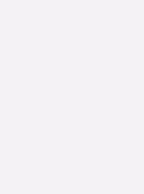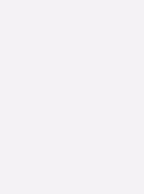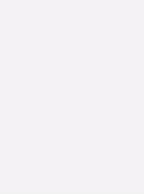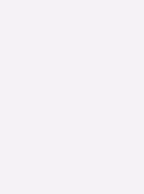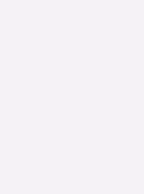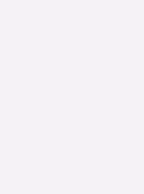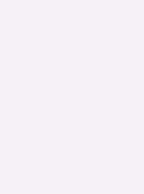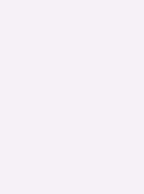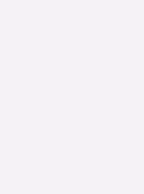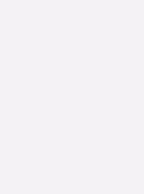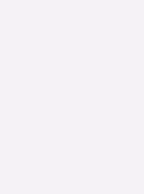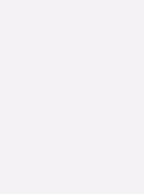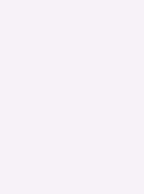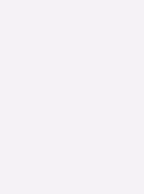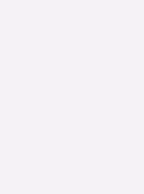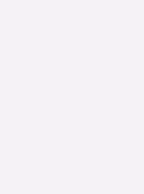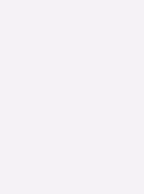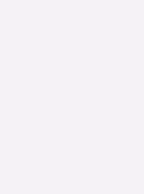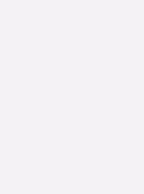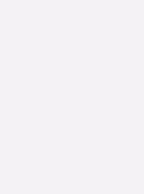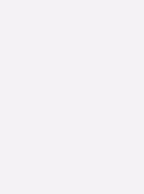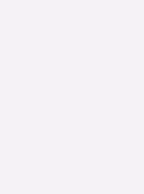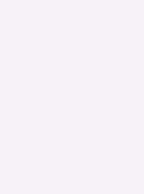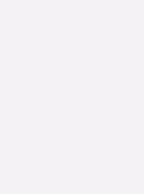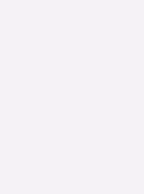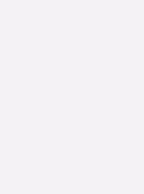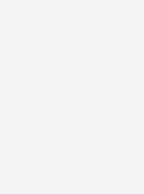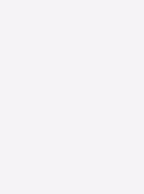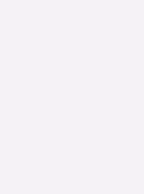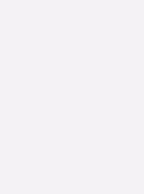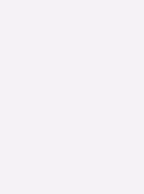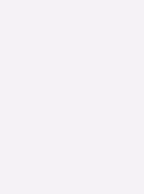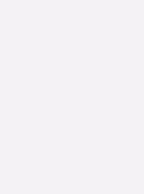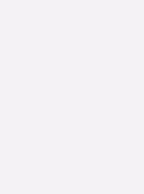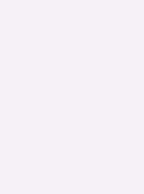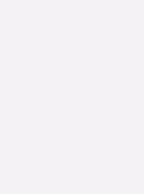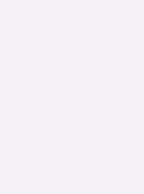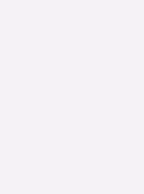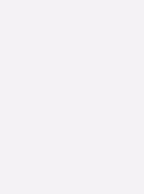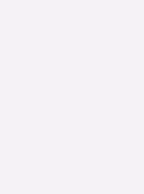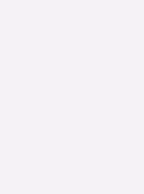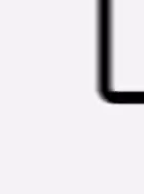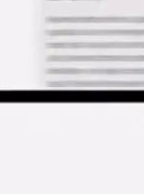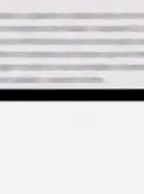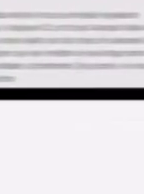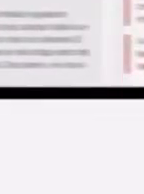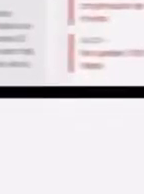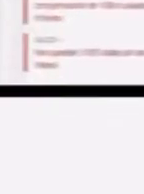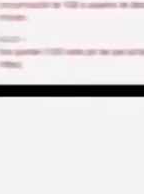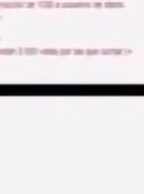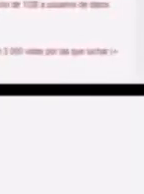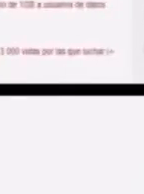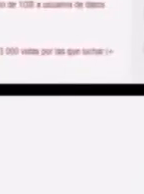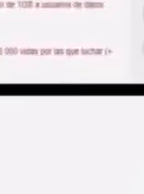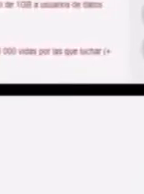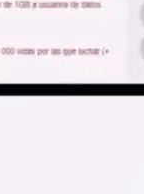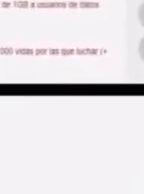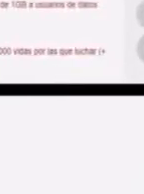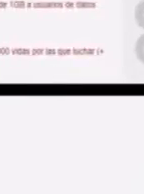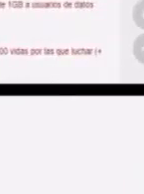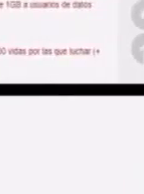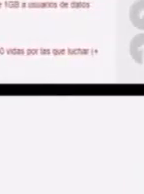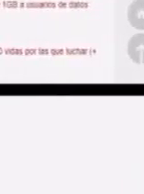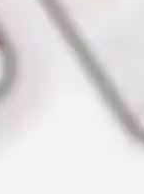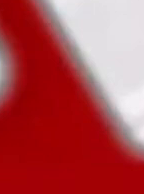acontecimientos la imagen y los sonidos de cada día los comentarios de nuestros lectores Cuba debate una mirada desde Cuba en el